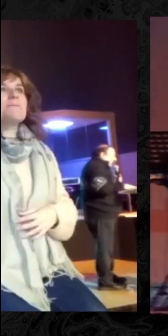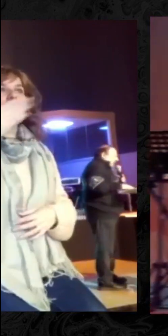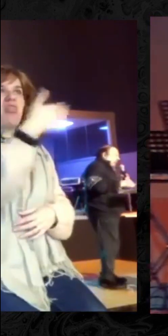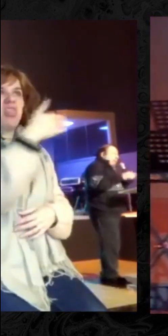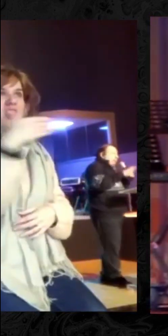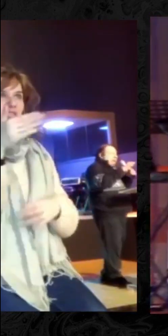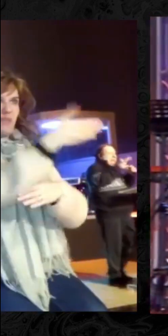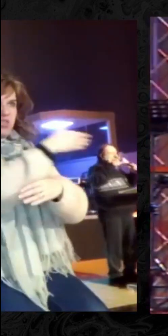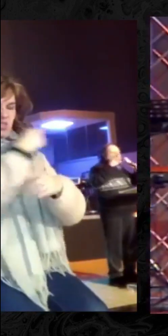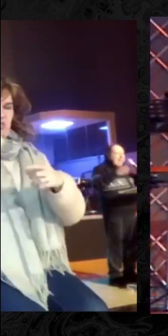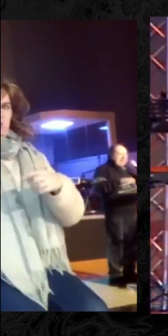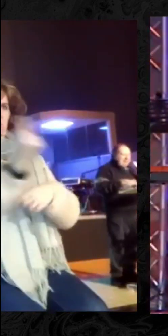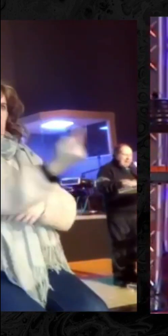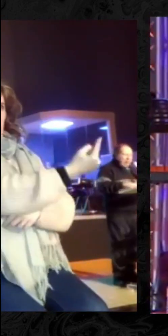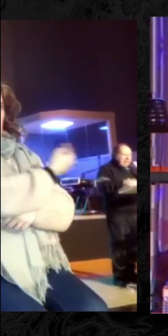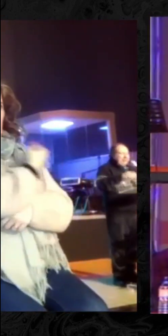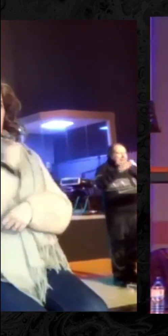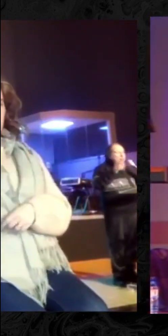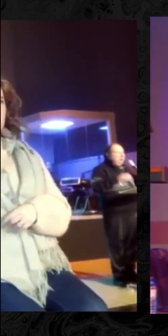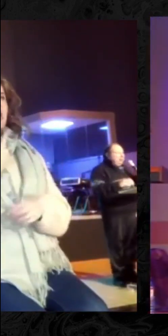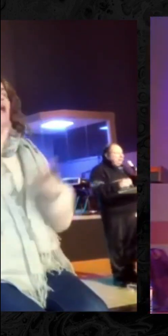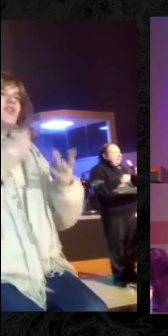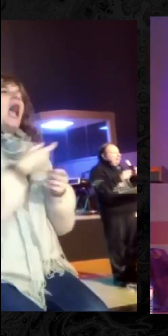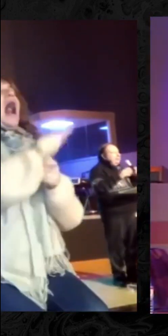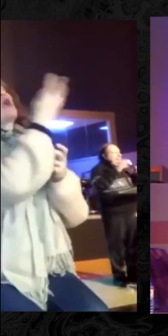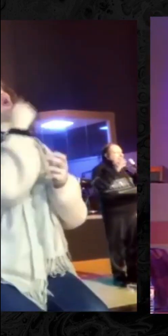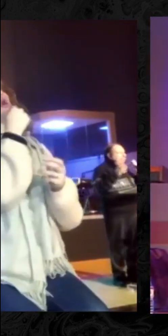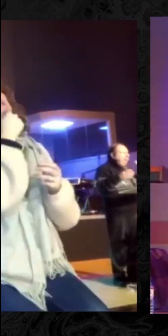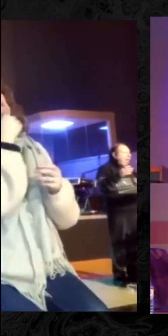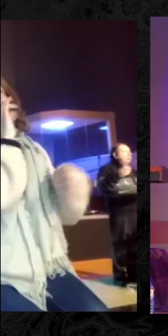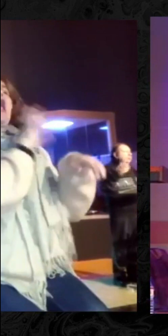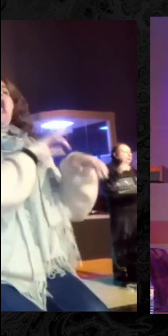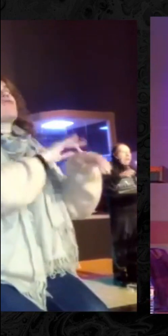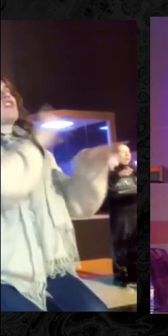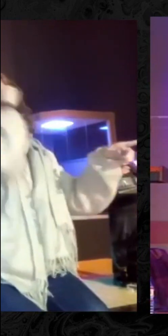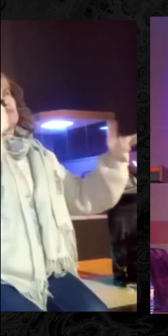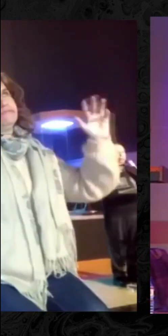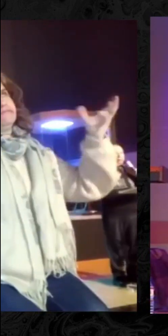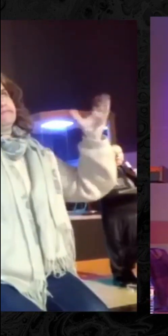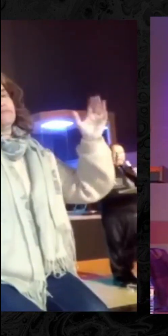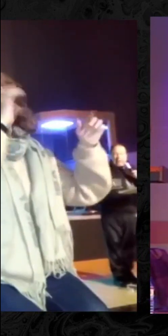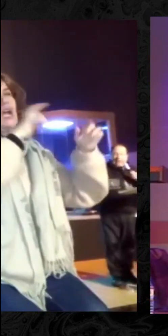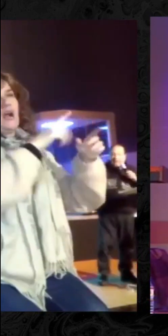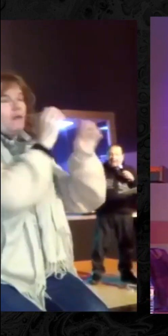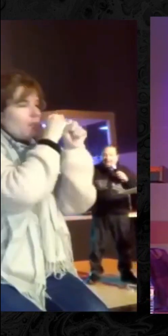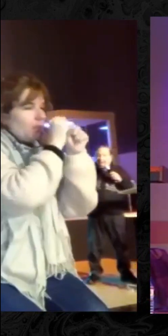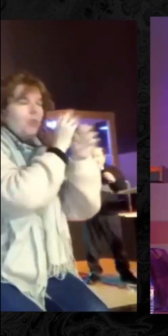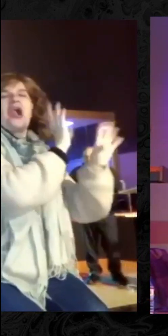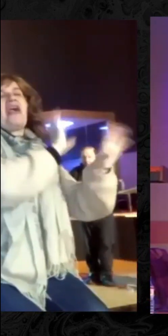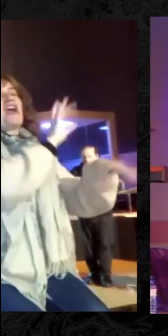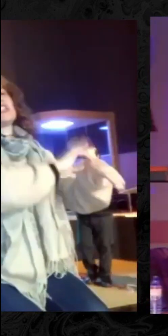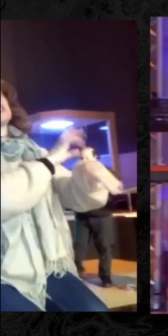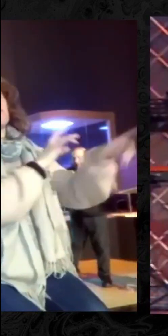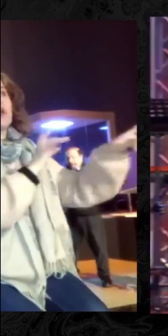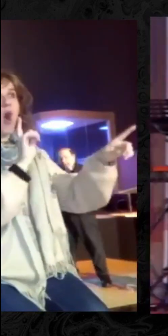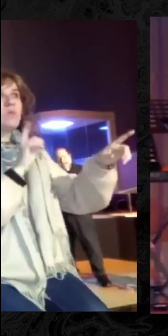porque hay muchas teorías que están diciendo por ahí que esa es una bacteria que están enfermos pero han hecho experimentos porque han cogido